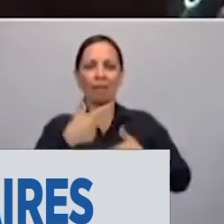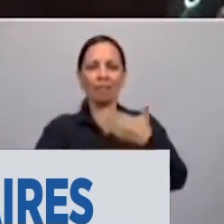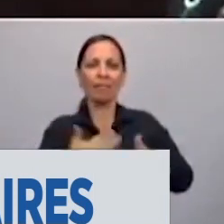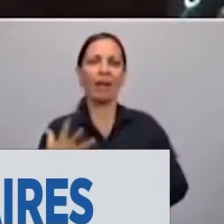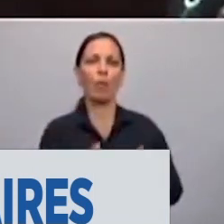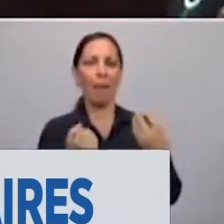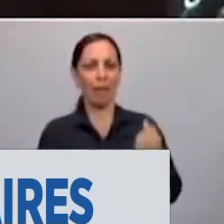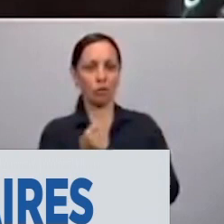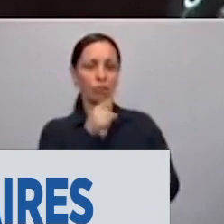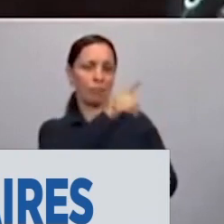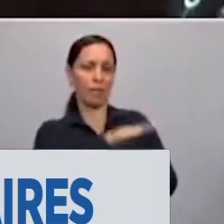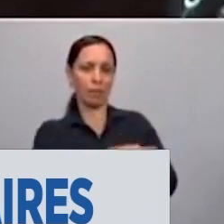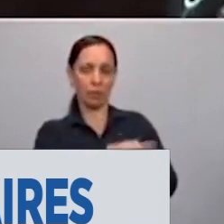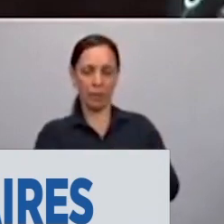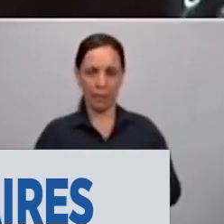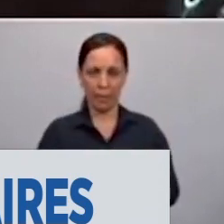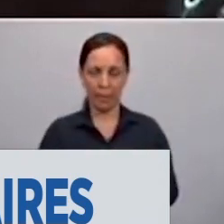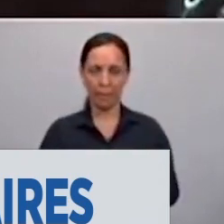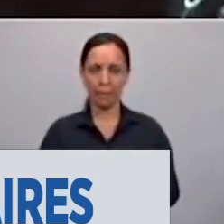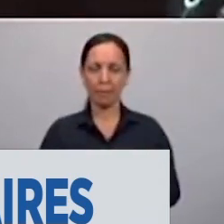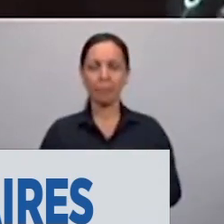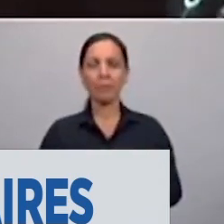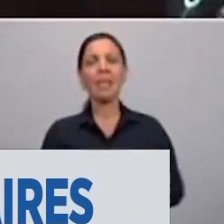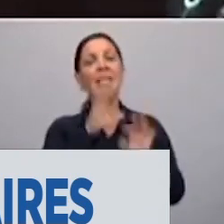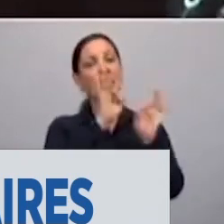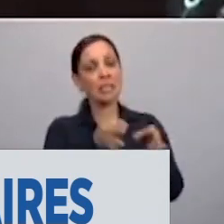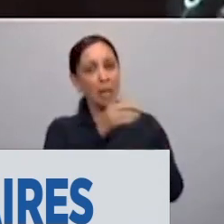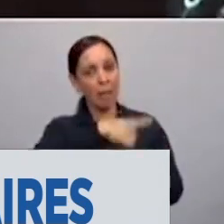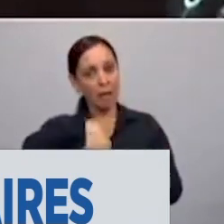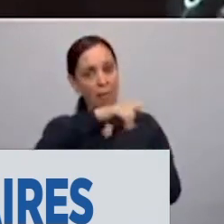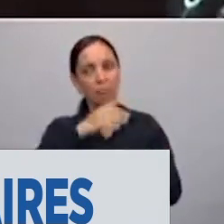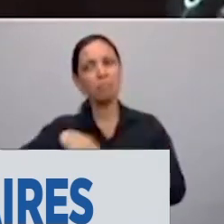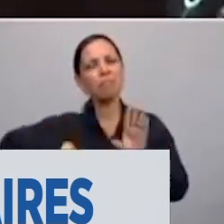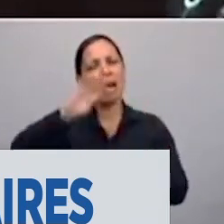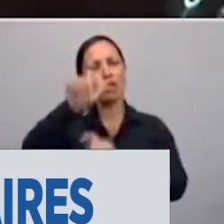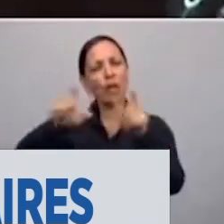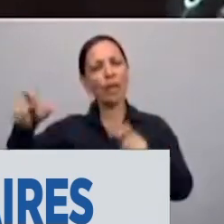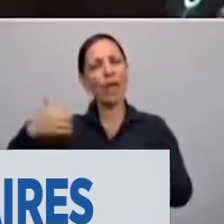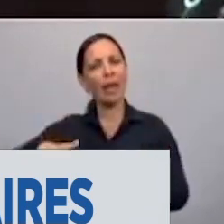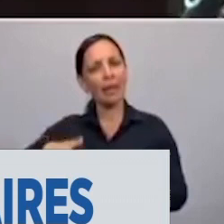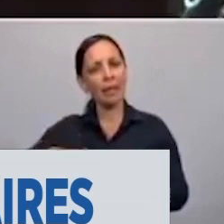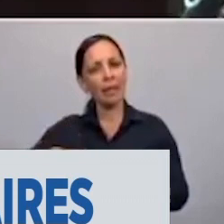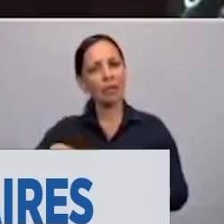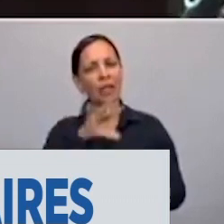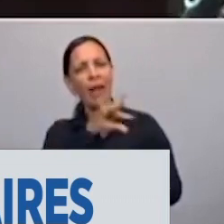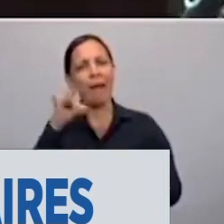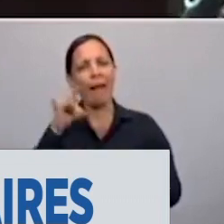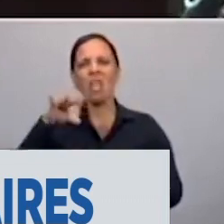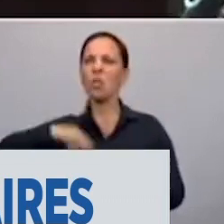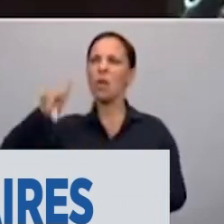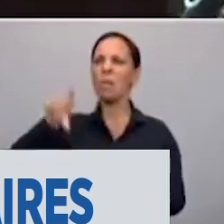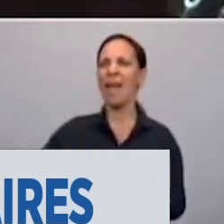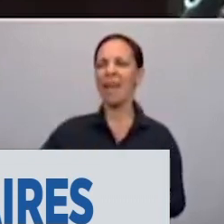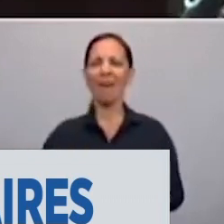liderar. Tengan la certeza de que la mayoría de los argentinos no eligió la caída de los salarios,